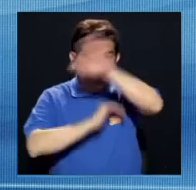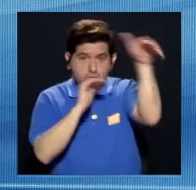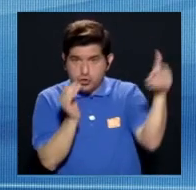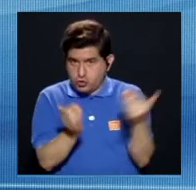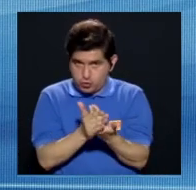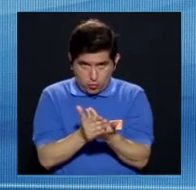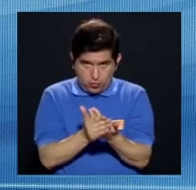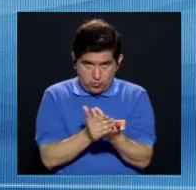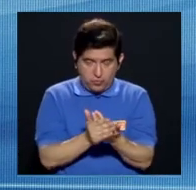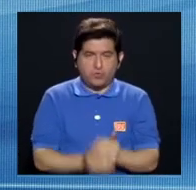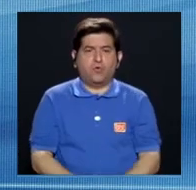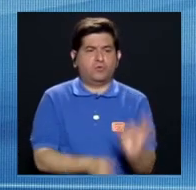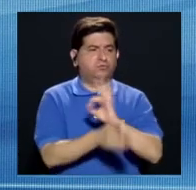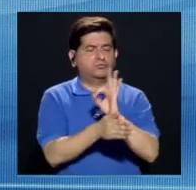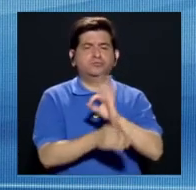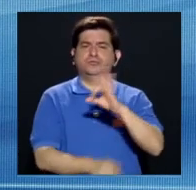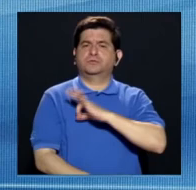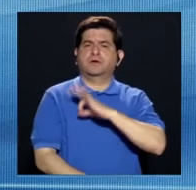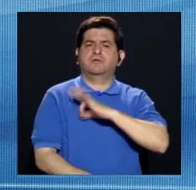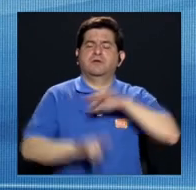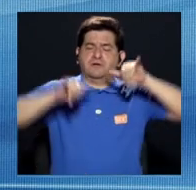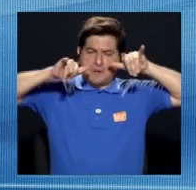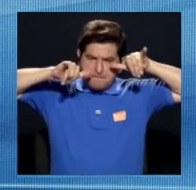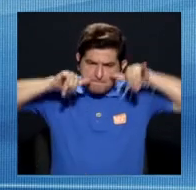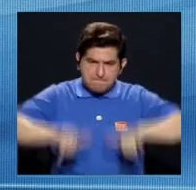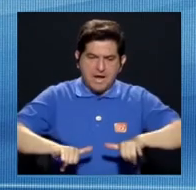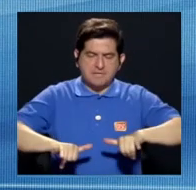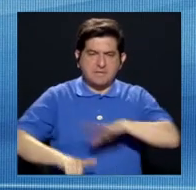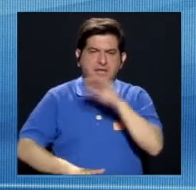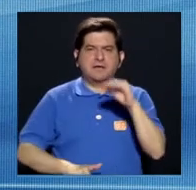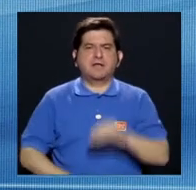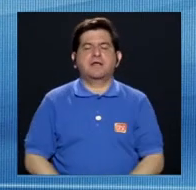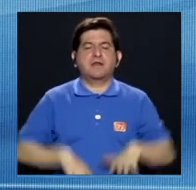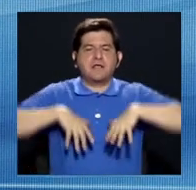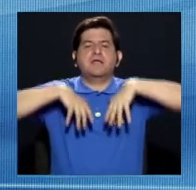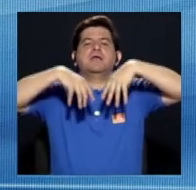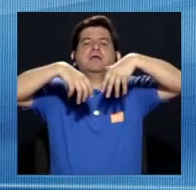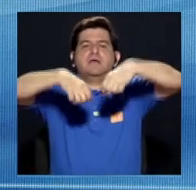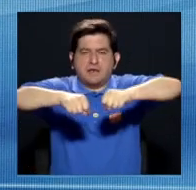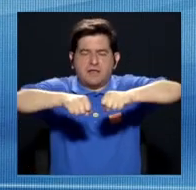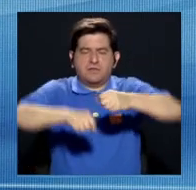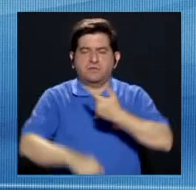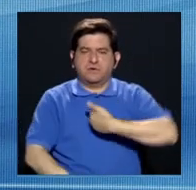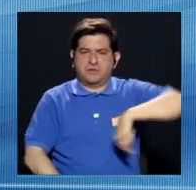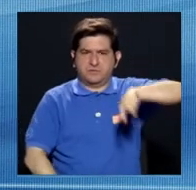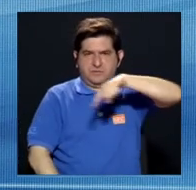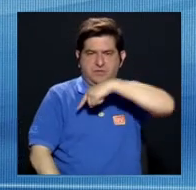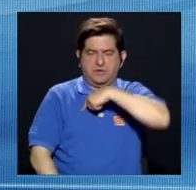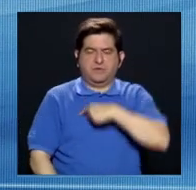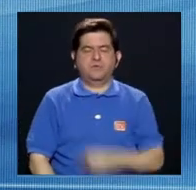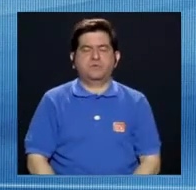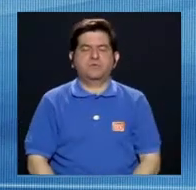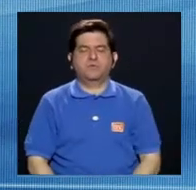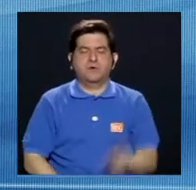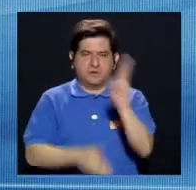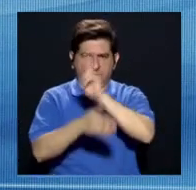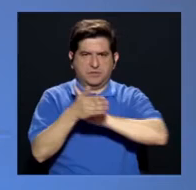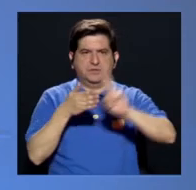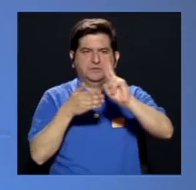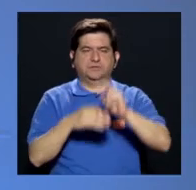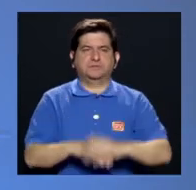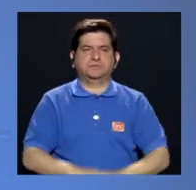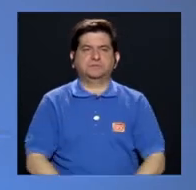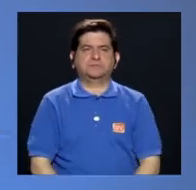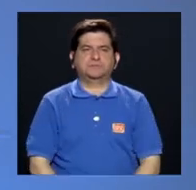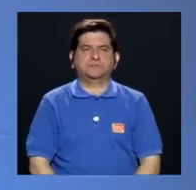ello actúa a favor de la permanencia y la graduación de nuestra universidad.